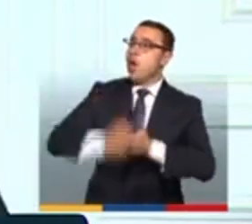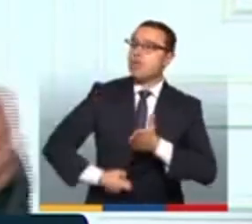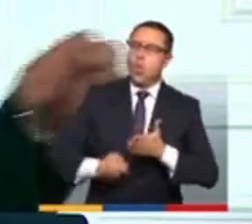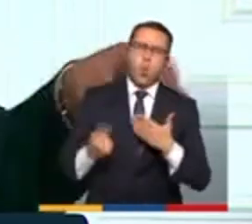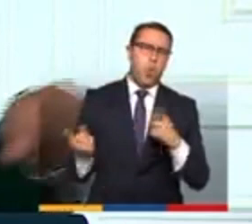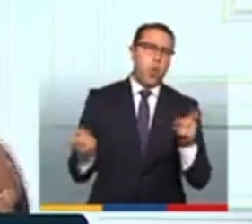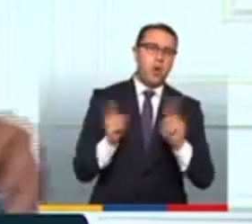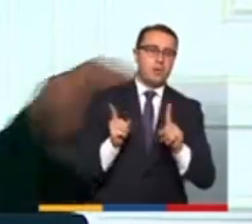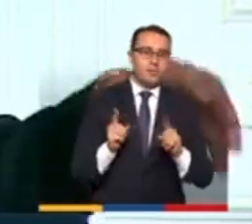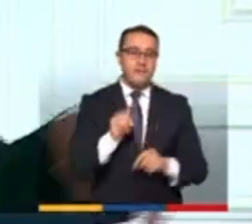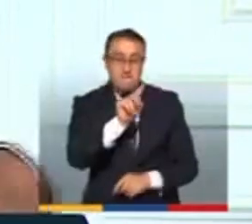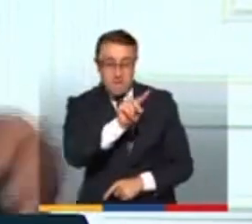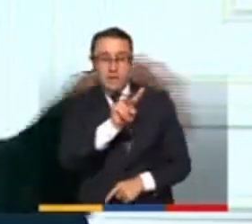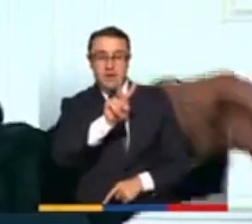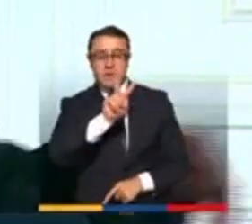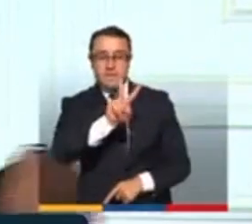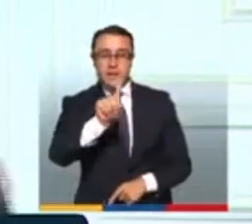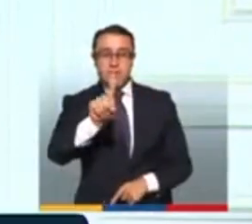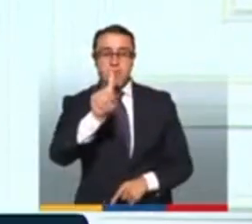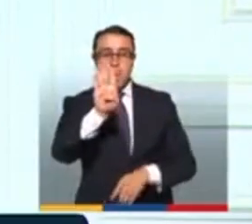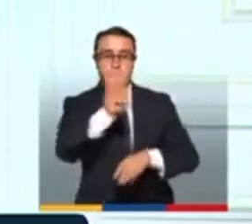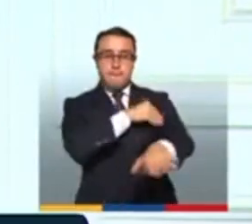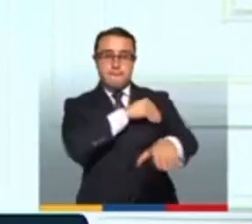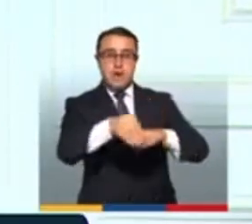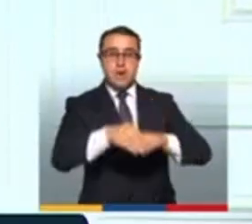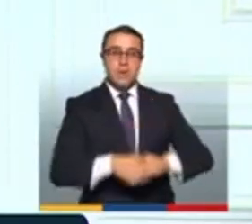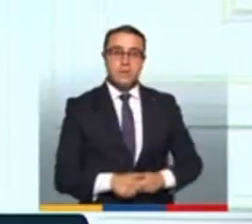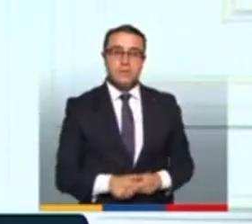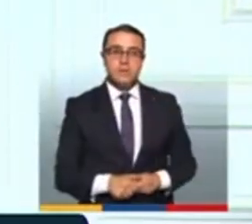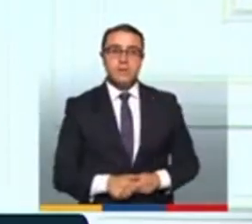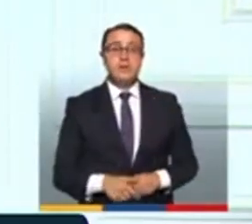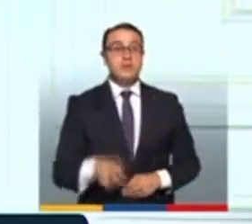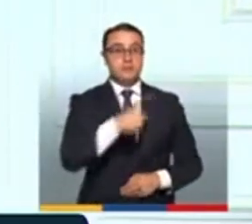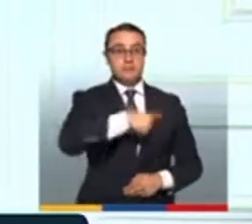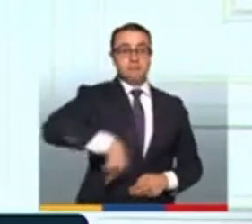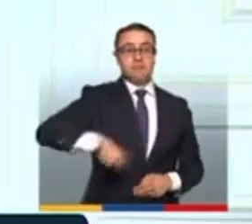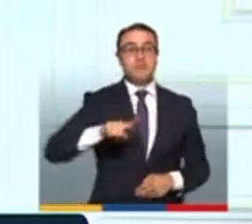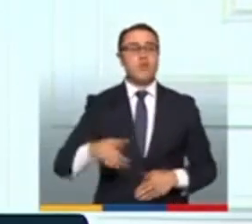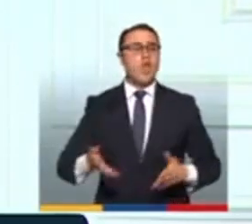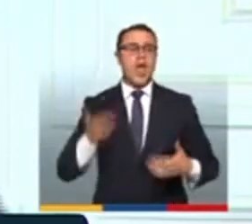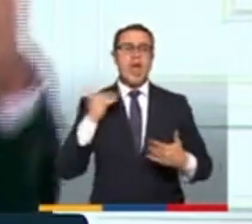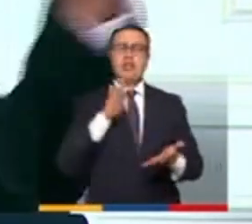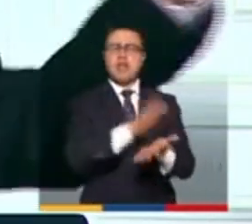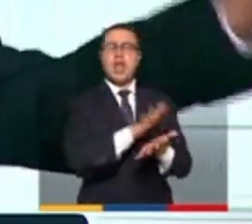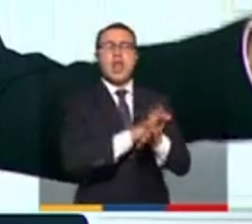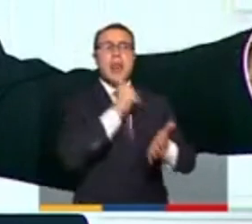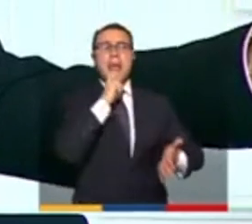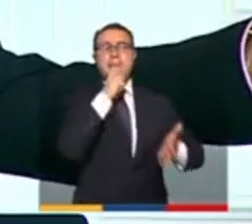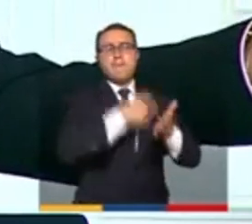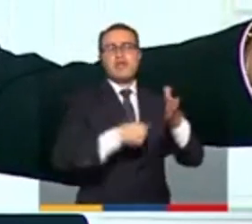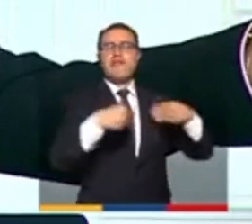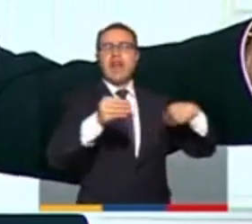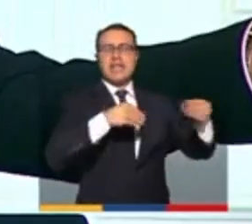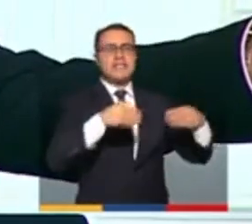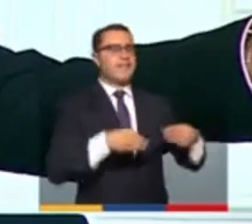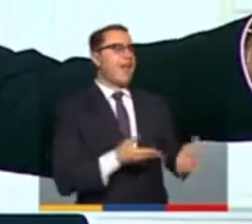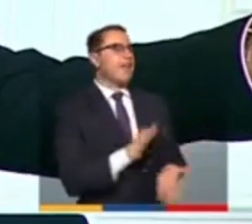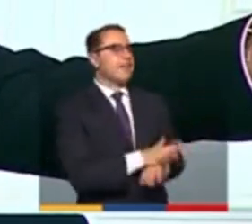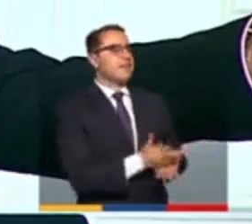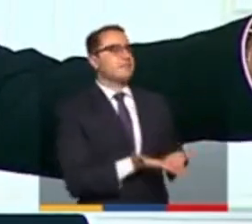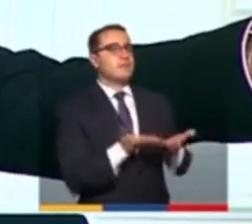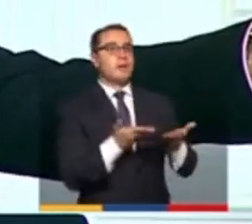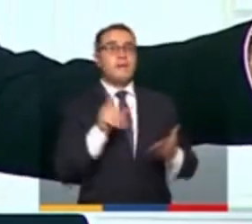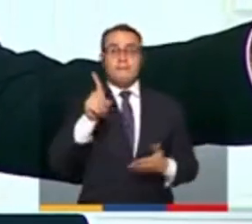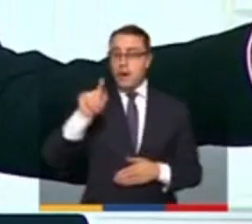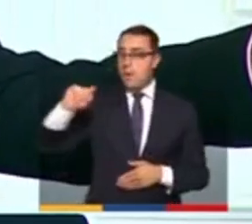quitándole privilegios tributarios que se han configurado a lo largo de las décadas. Pero el primer punto del acuerdo de paz